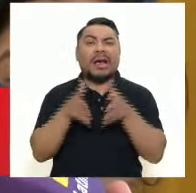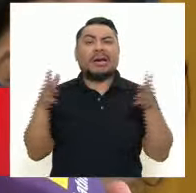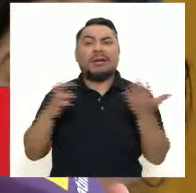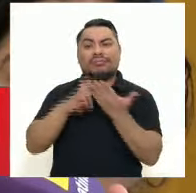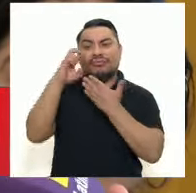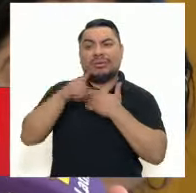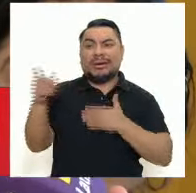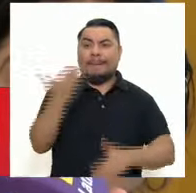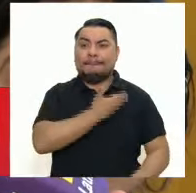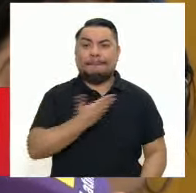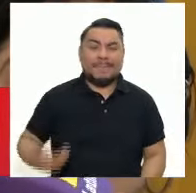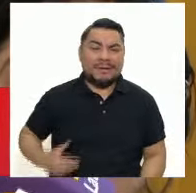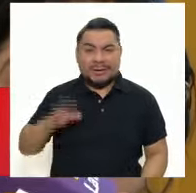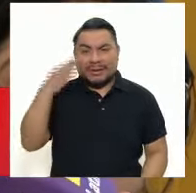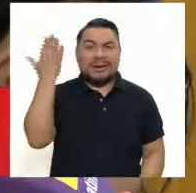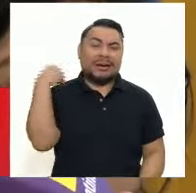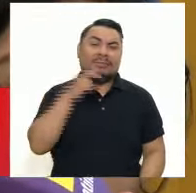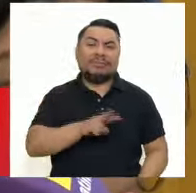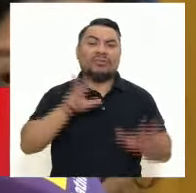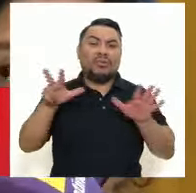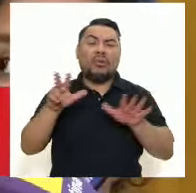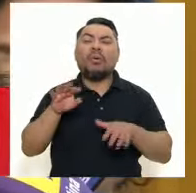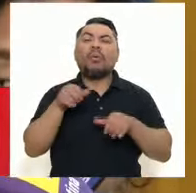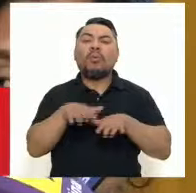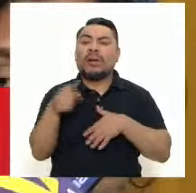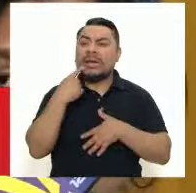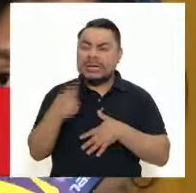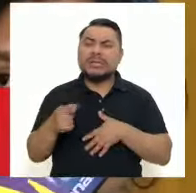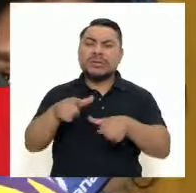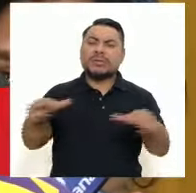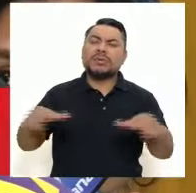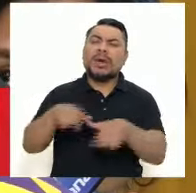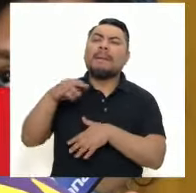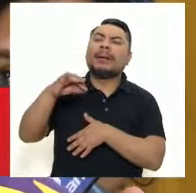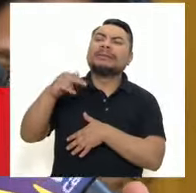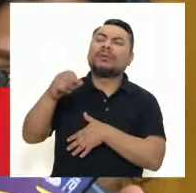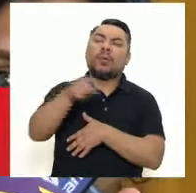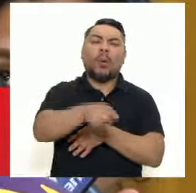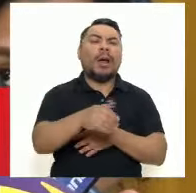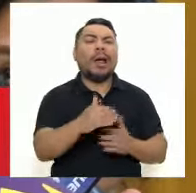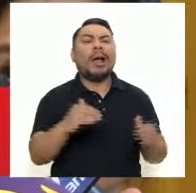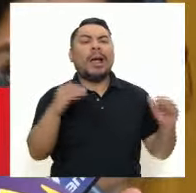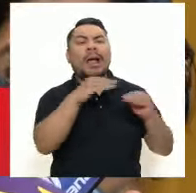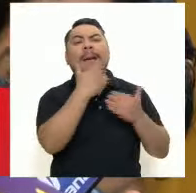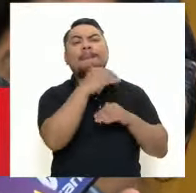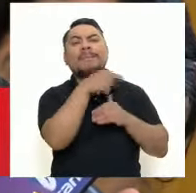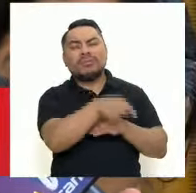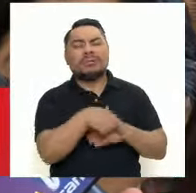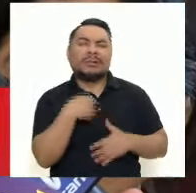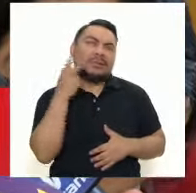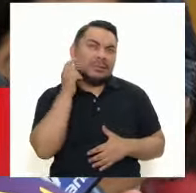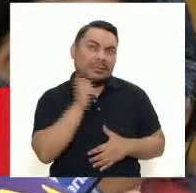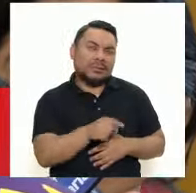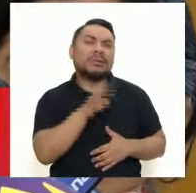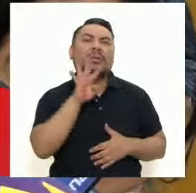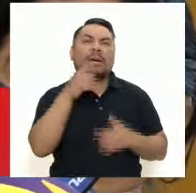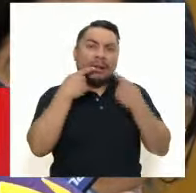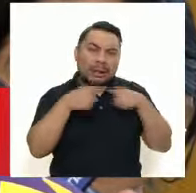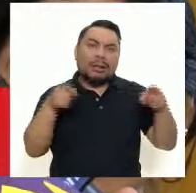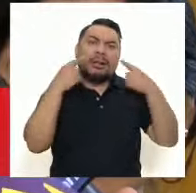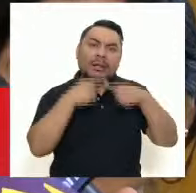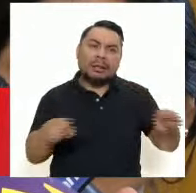ha hecho la señora presidenta el 28 de Julio Como por ejemplo majes siguas alto piura que lo vengo escuchando desde hace cuatro mensajes de la